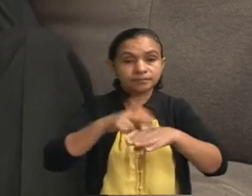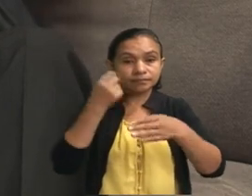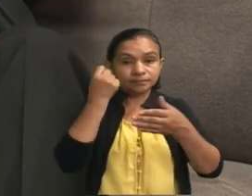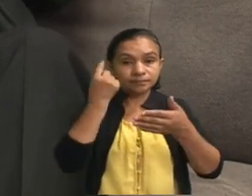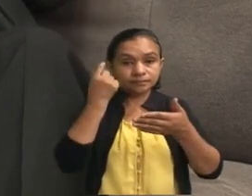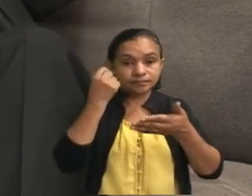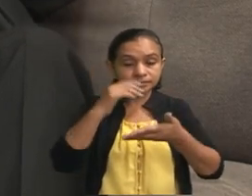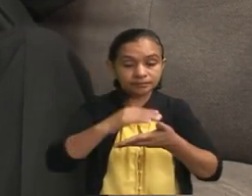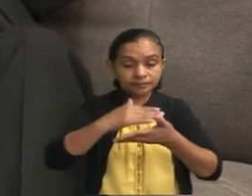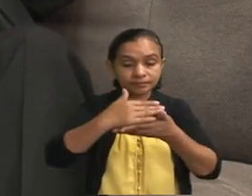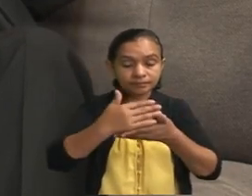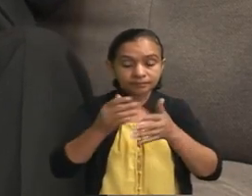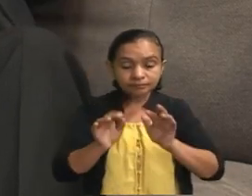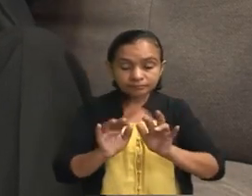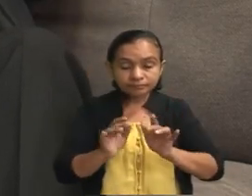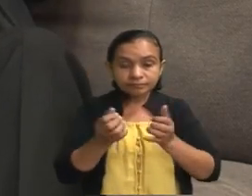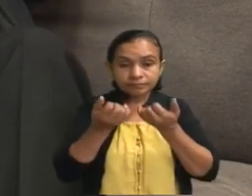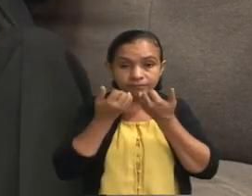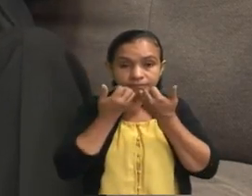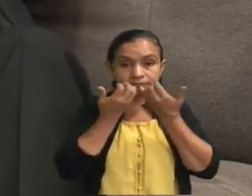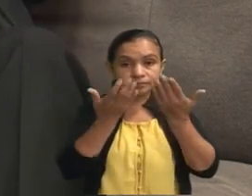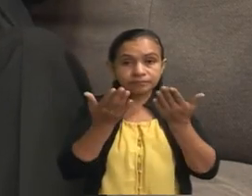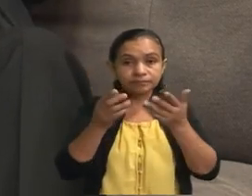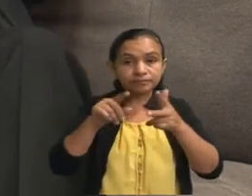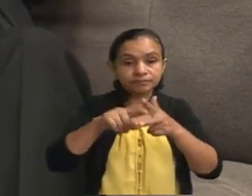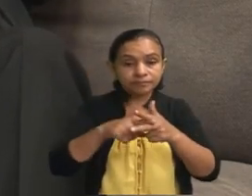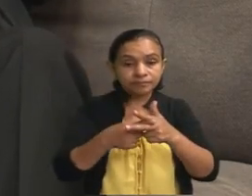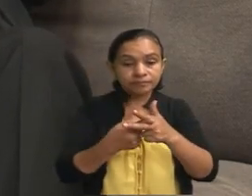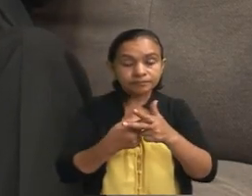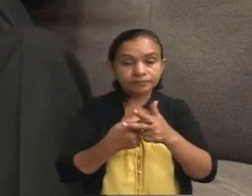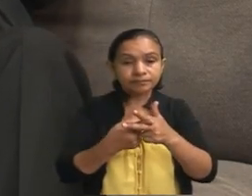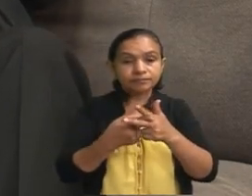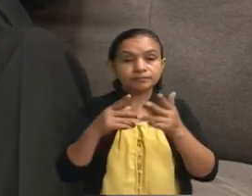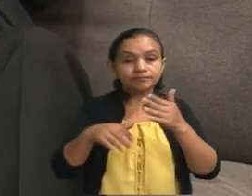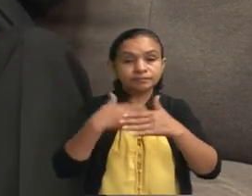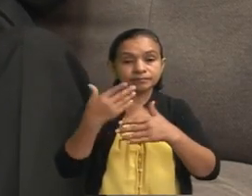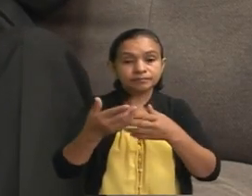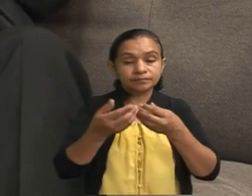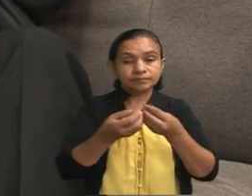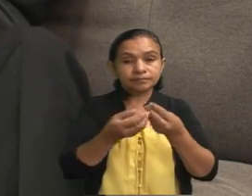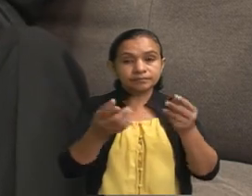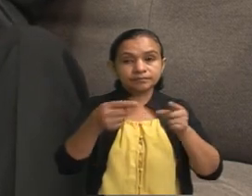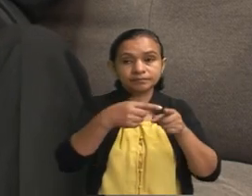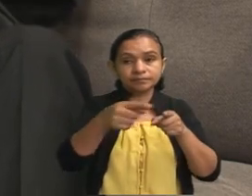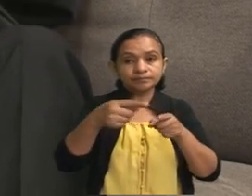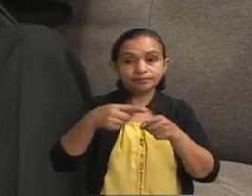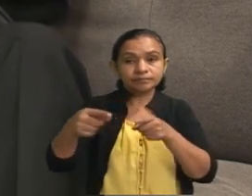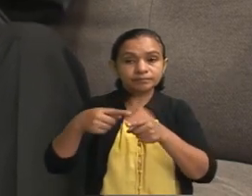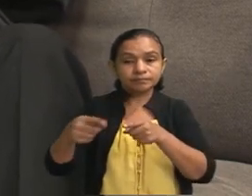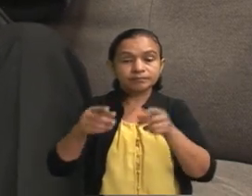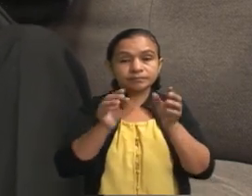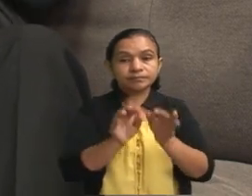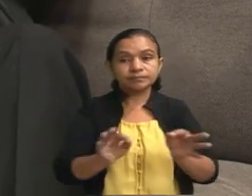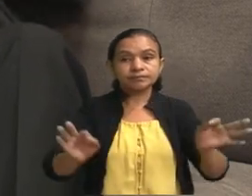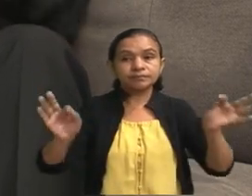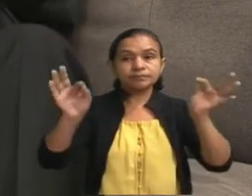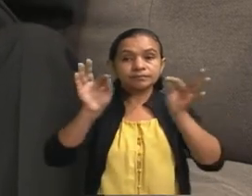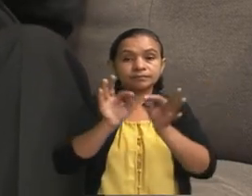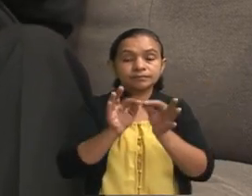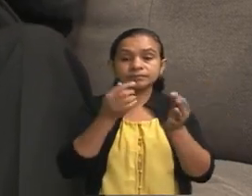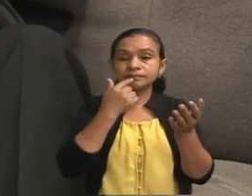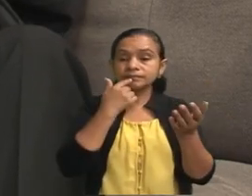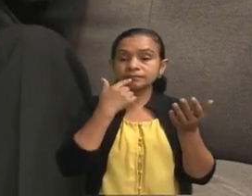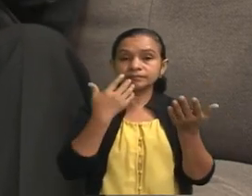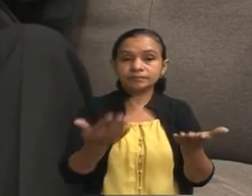este tipo de información para ahora comenzarla a compartir también a nivel de municipio. Eso es bien importante. ¿Por qué?